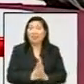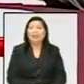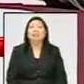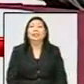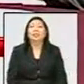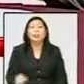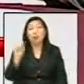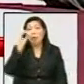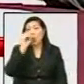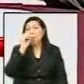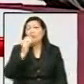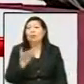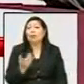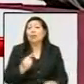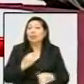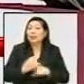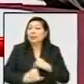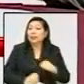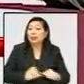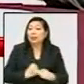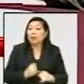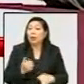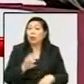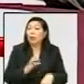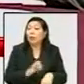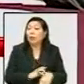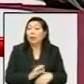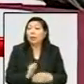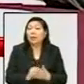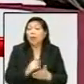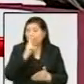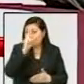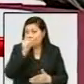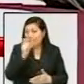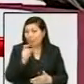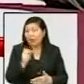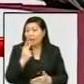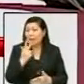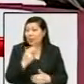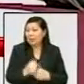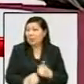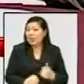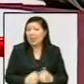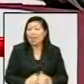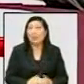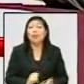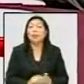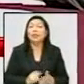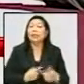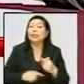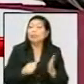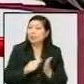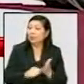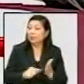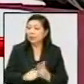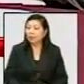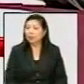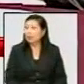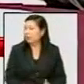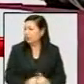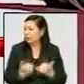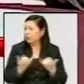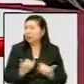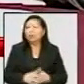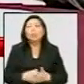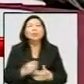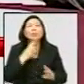la opinión internacional de los otros médicos. El Perú hace 3 años que ya viene operando con ese